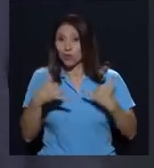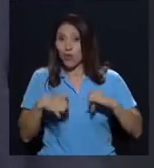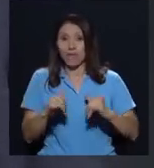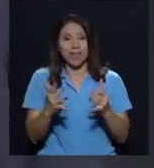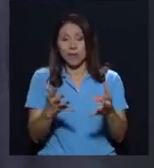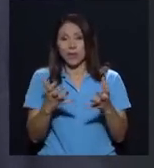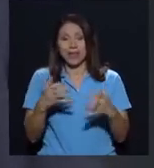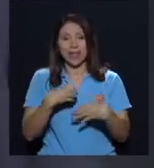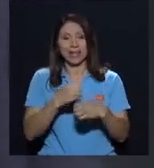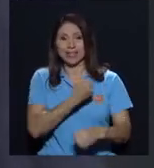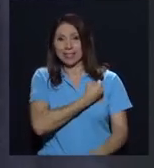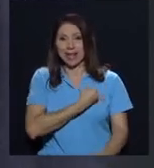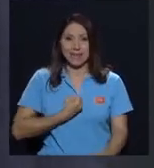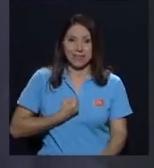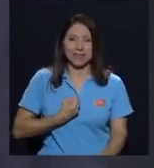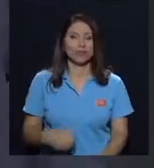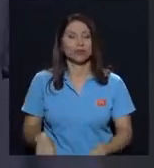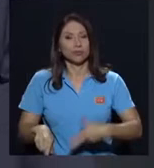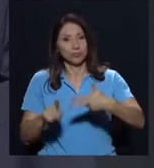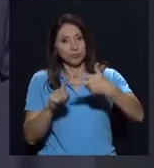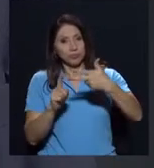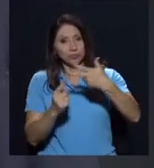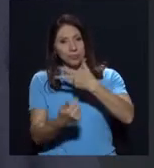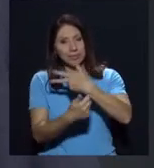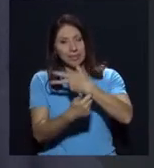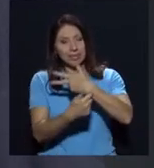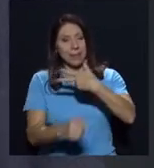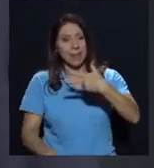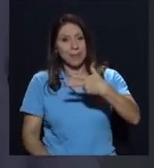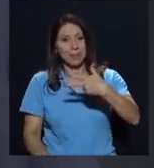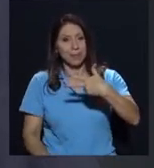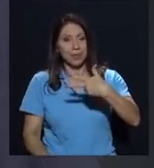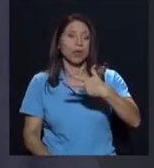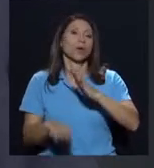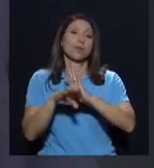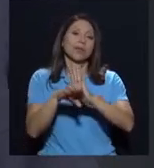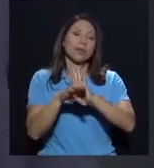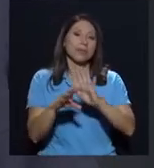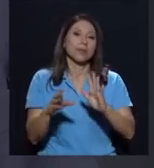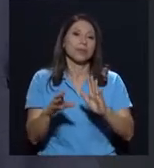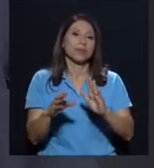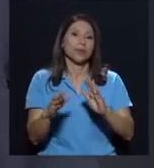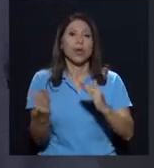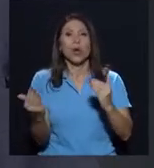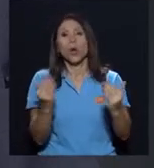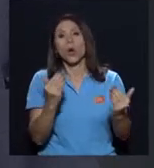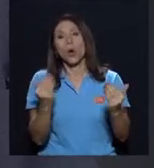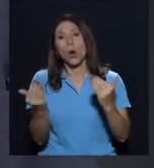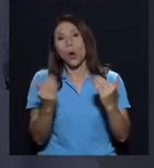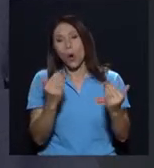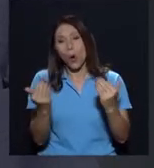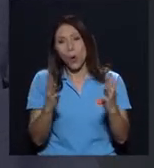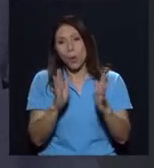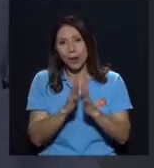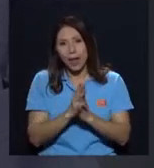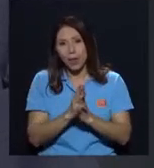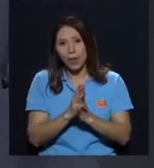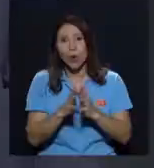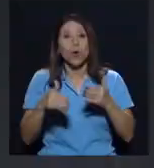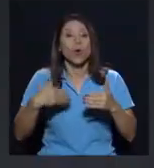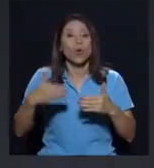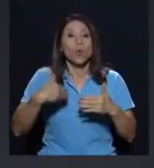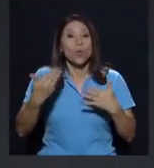sacrificios la tercera es cuando el nivel del agua sobrepasa la boca y se está acercando a la